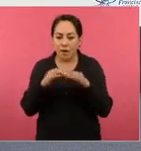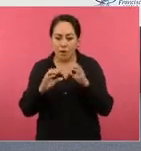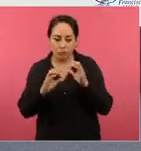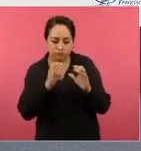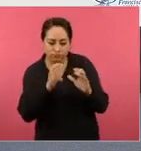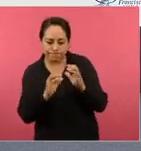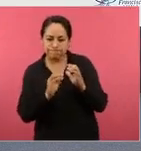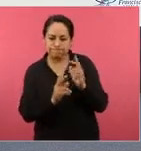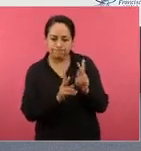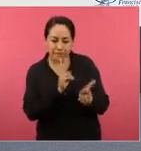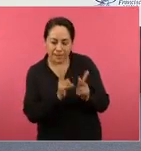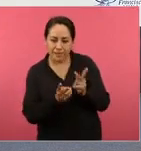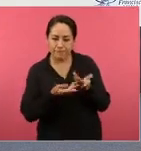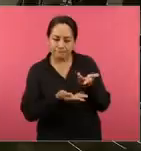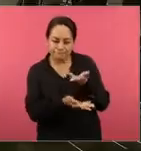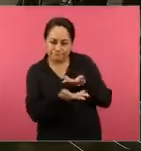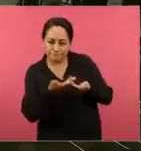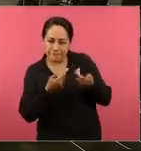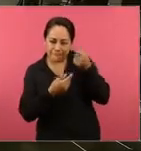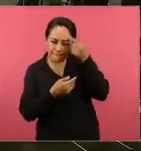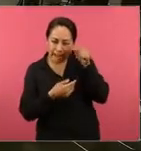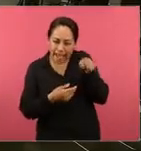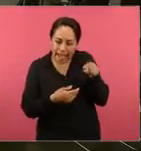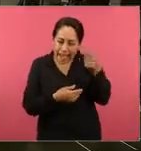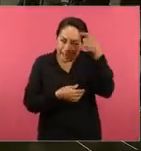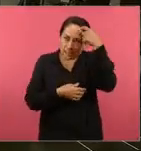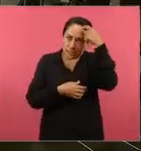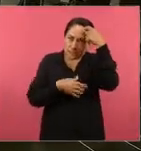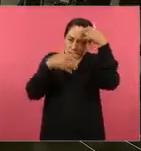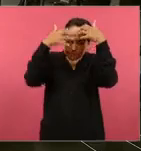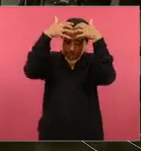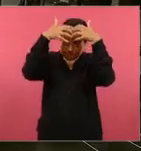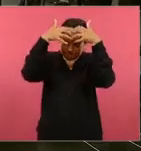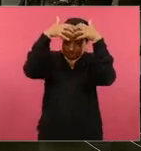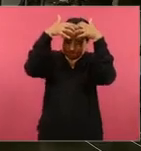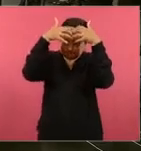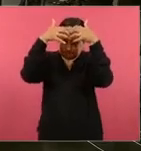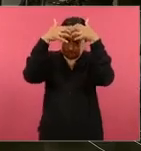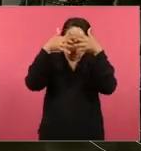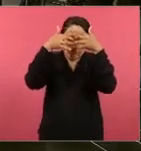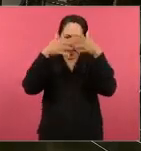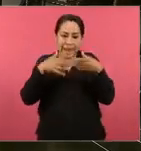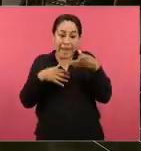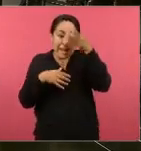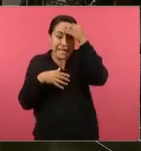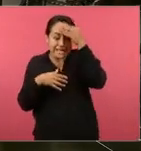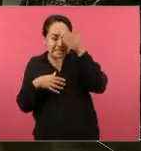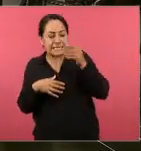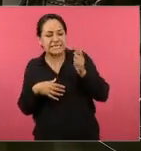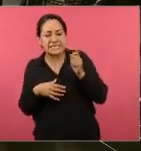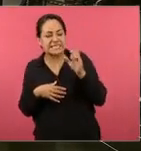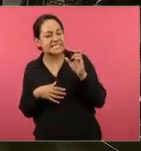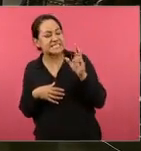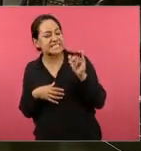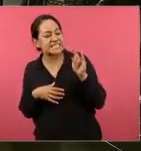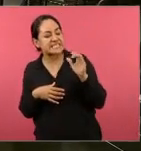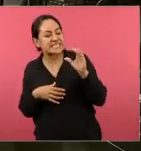aprendizajes críticos. ¿Y qué es el aprendizaje crítico? Pues es aquel aprendizaje que está en el